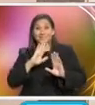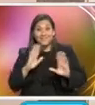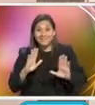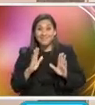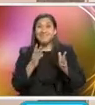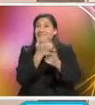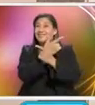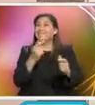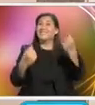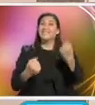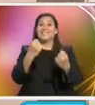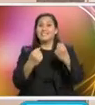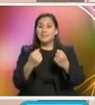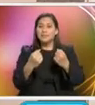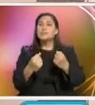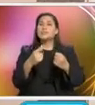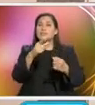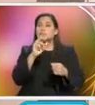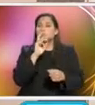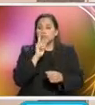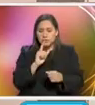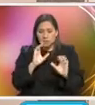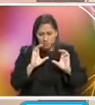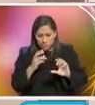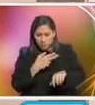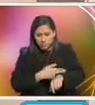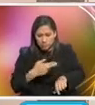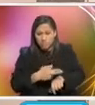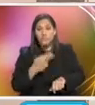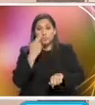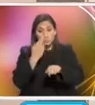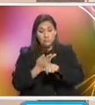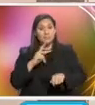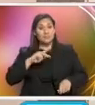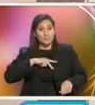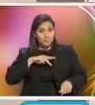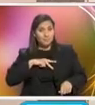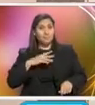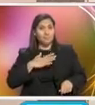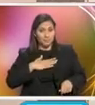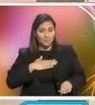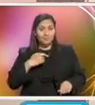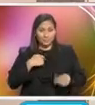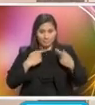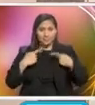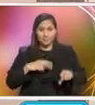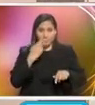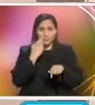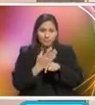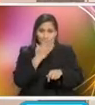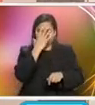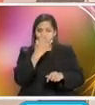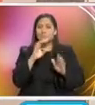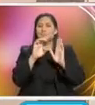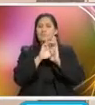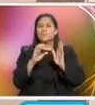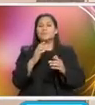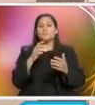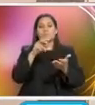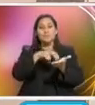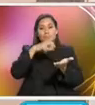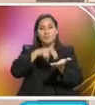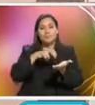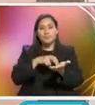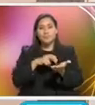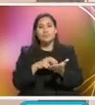pero hay que tomar y hay que llevar a cabo estas medidas. Son como responsabilidad social, como responsabilidad ciudadana. Por ejemplo, cambiar de hábitos en estos 3